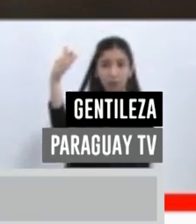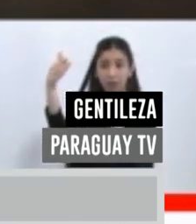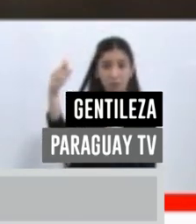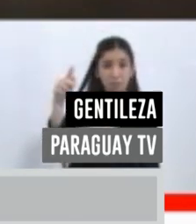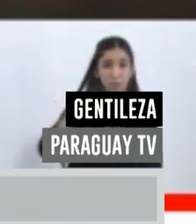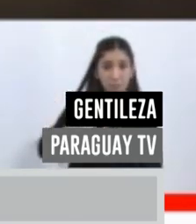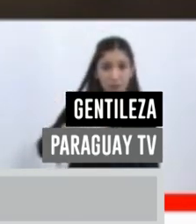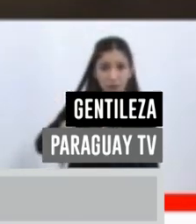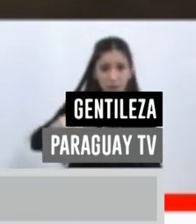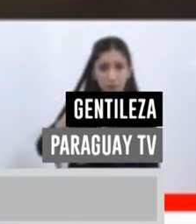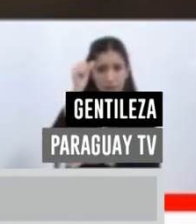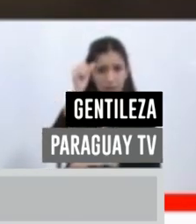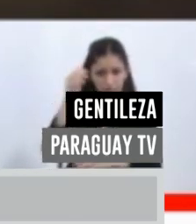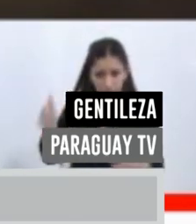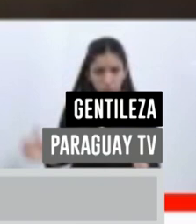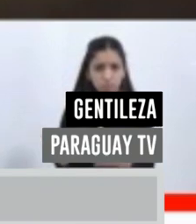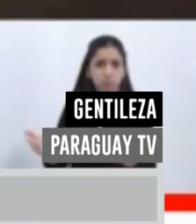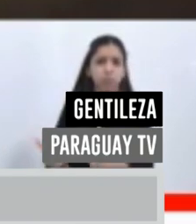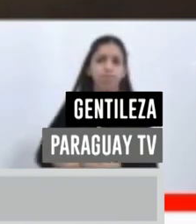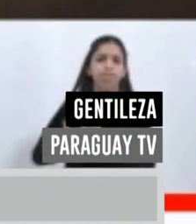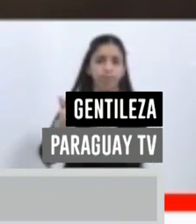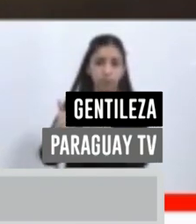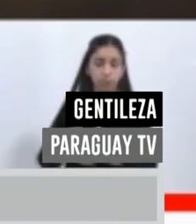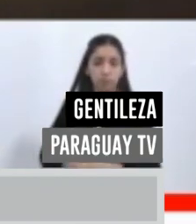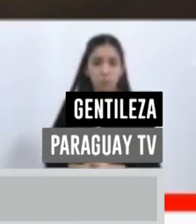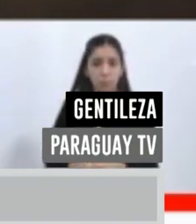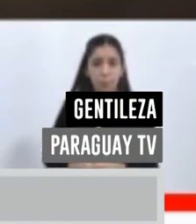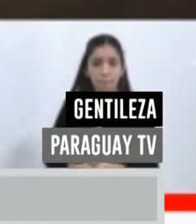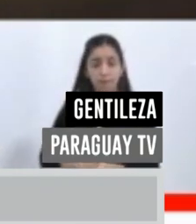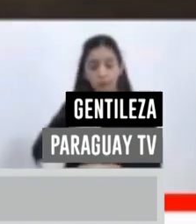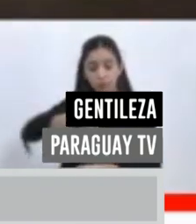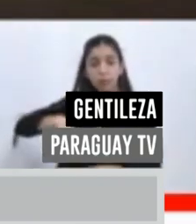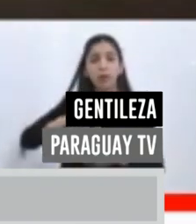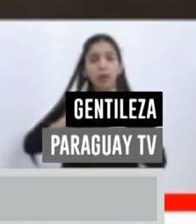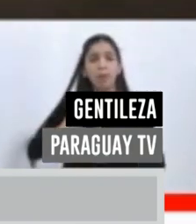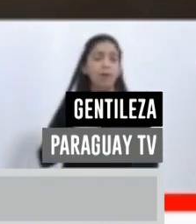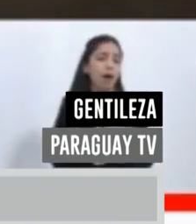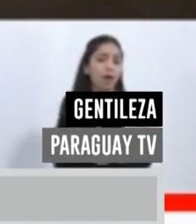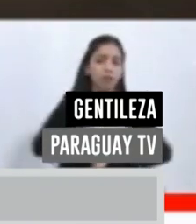las crispaciones que naturalmente se dan dentro de un debate apasionado,